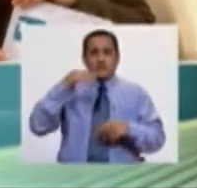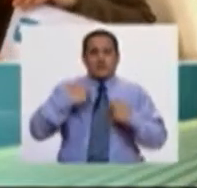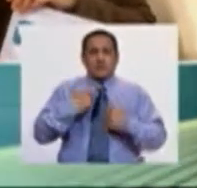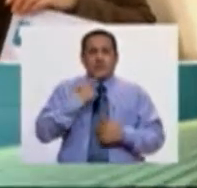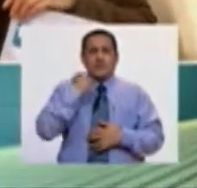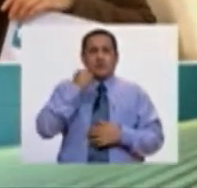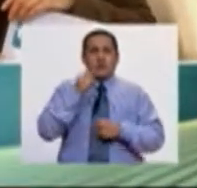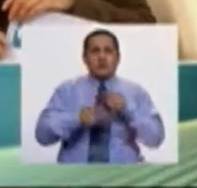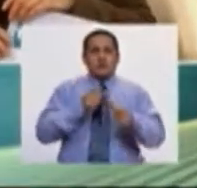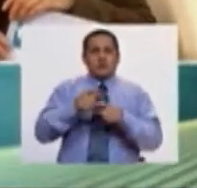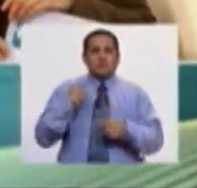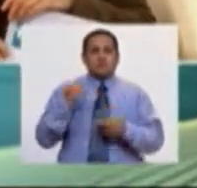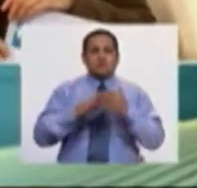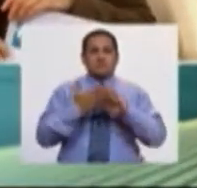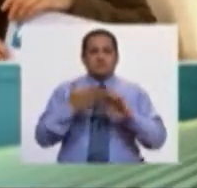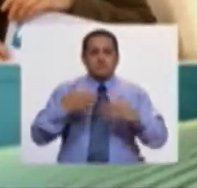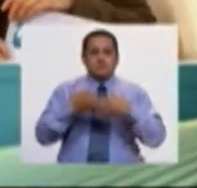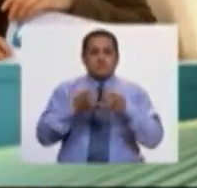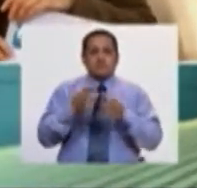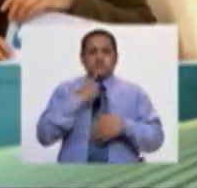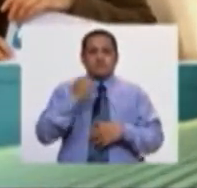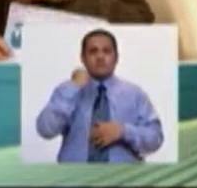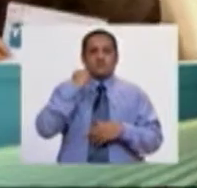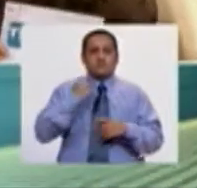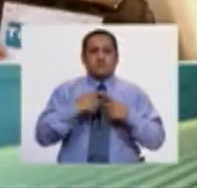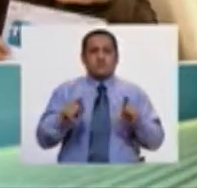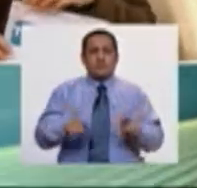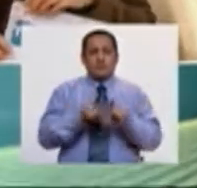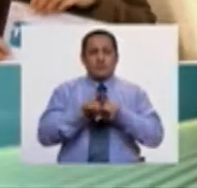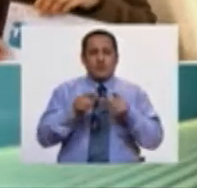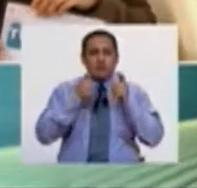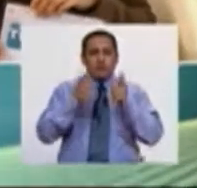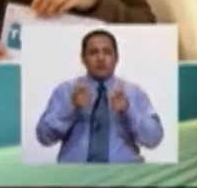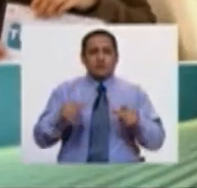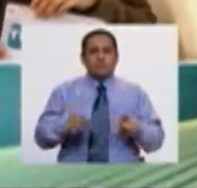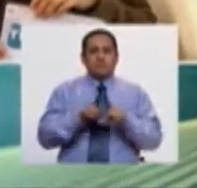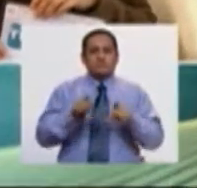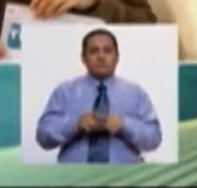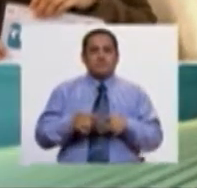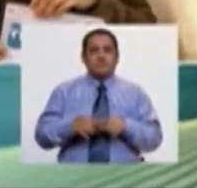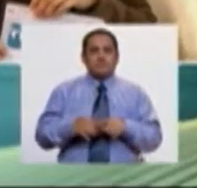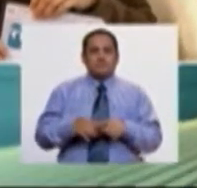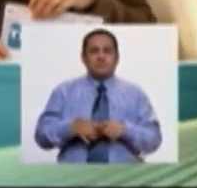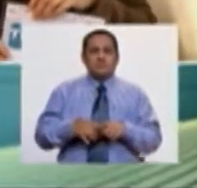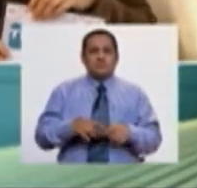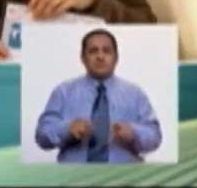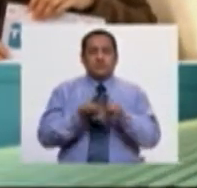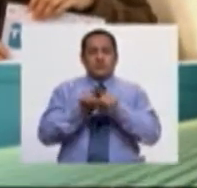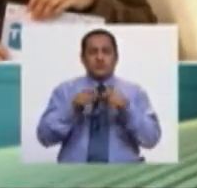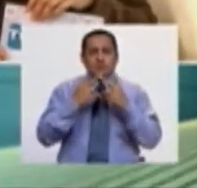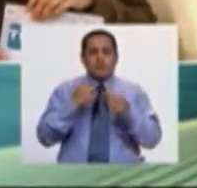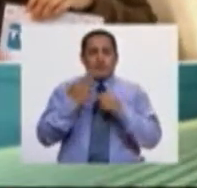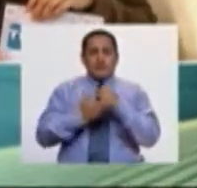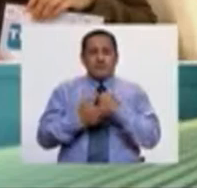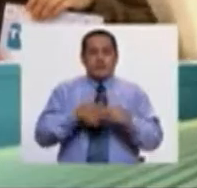tenemos derechos, también la sociedad en su conjunto como colectivo tiene derechos. Claro, no dejan y un derecho a la seguridad, un derecho a la seguridad, ¿no? La seguridad tiene que ser una